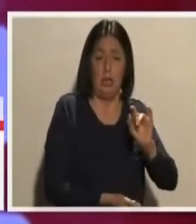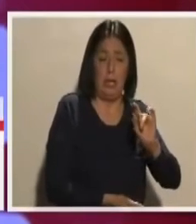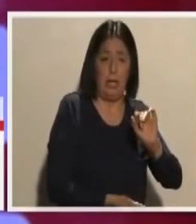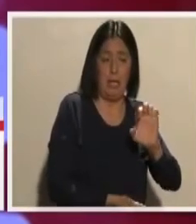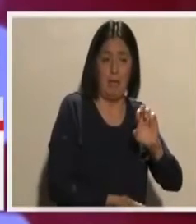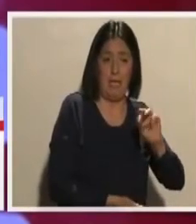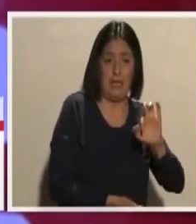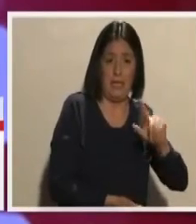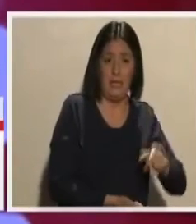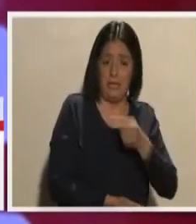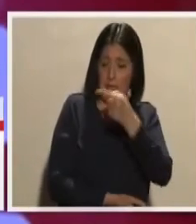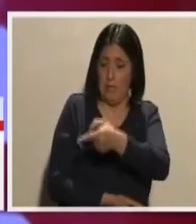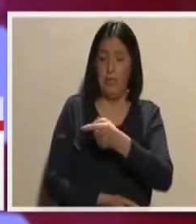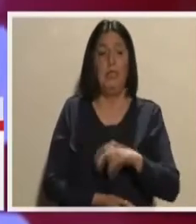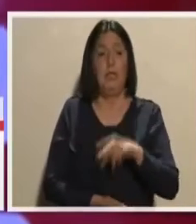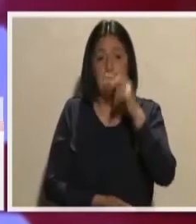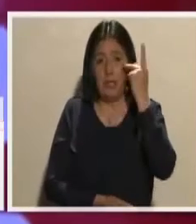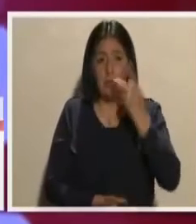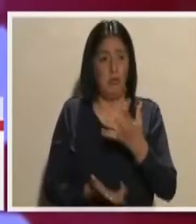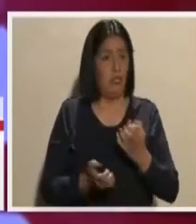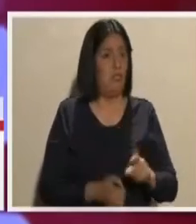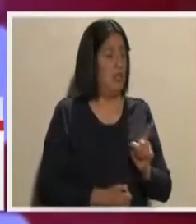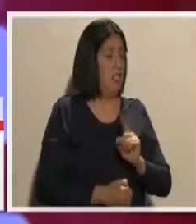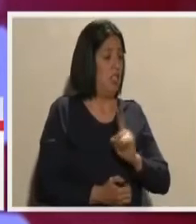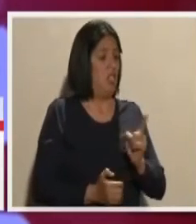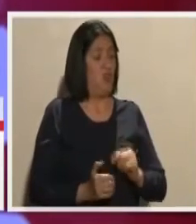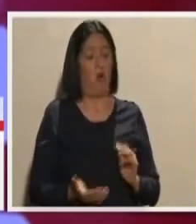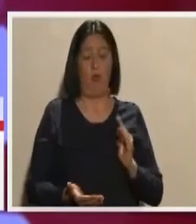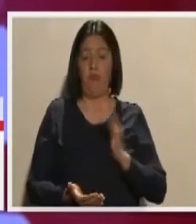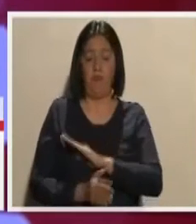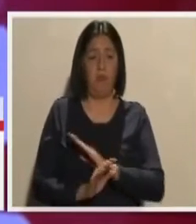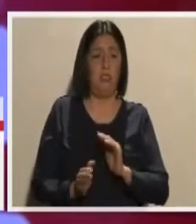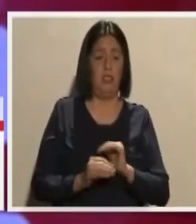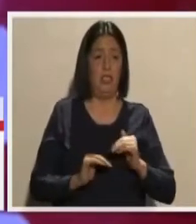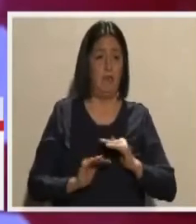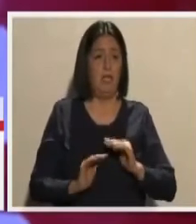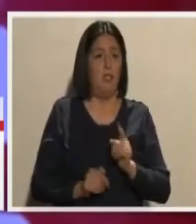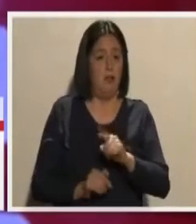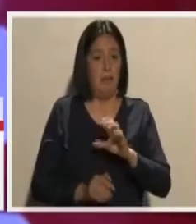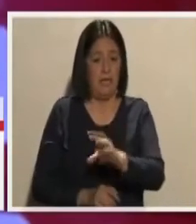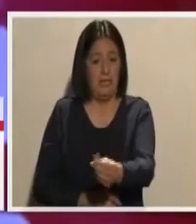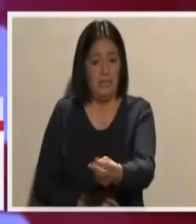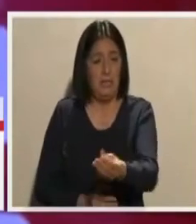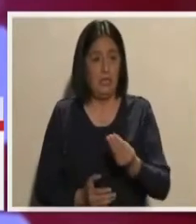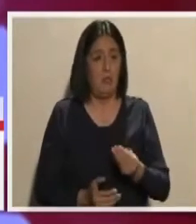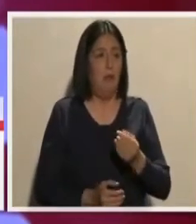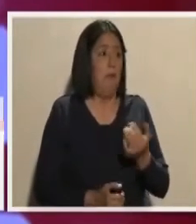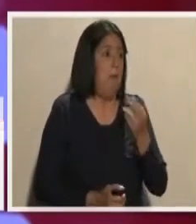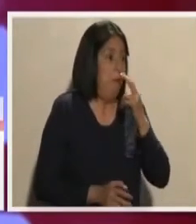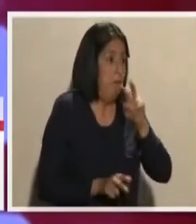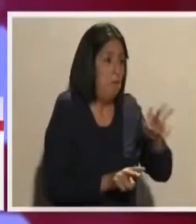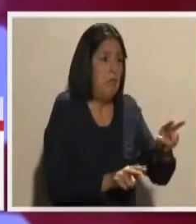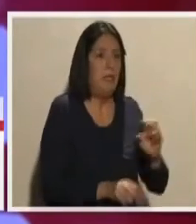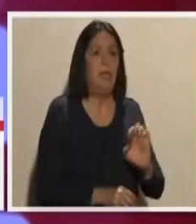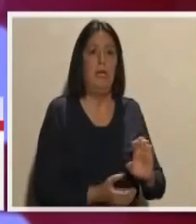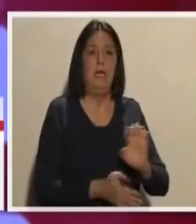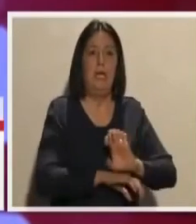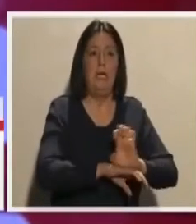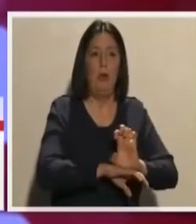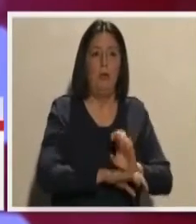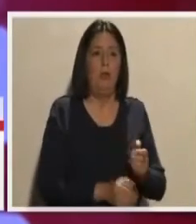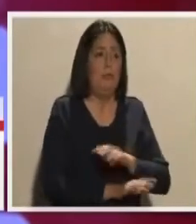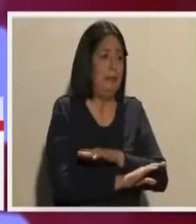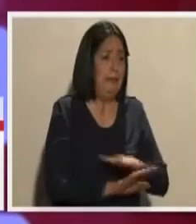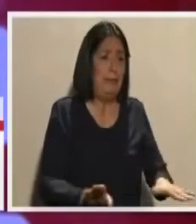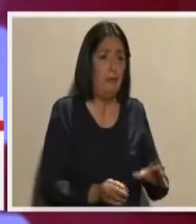quiere tocar, dice que no le tiembla la mano para agarrar esa plata. Miren lo que ha pasado en el Ecuador. Se les acabaron